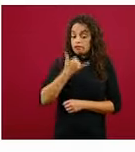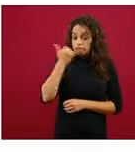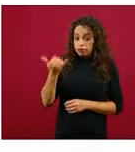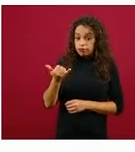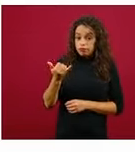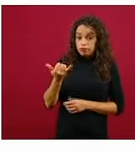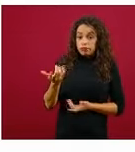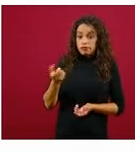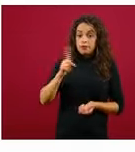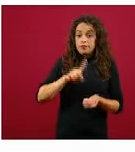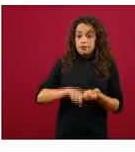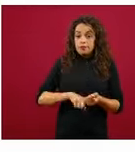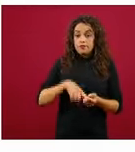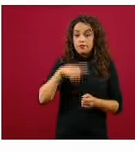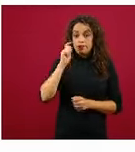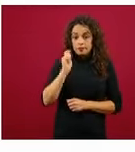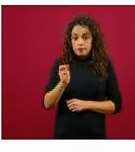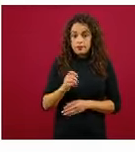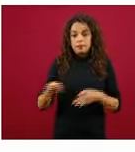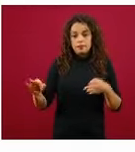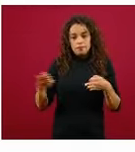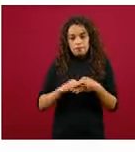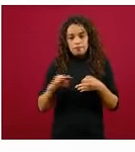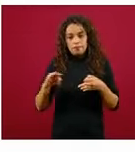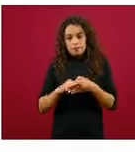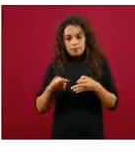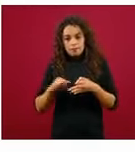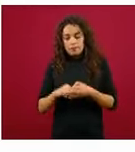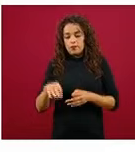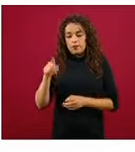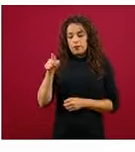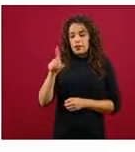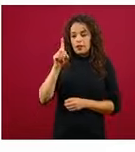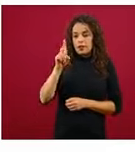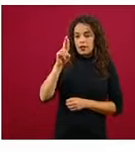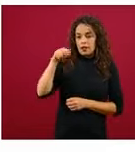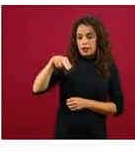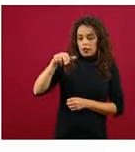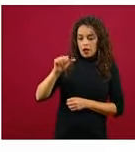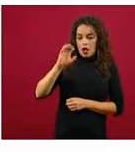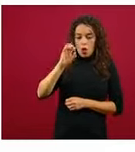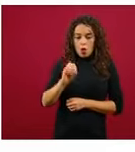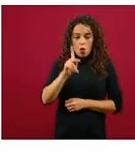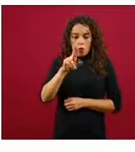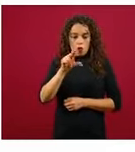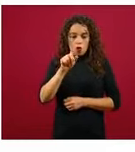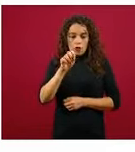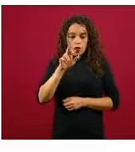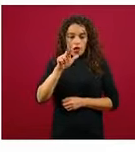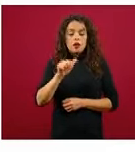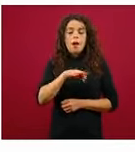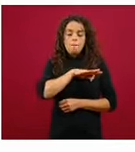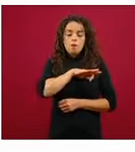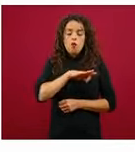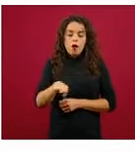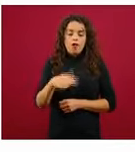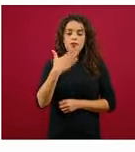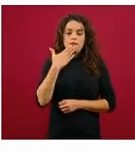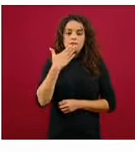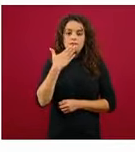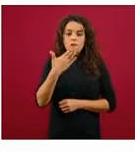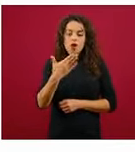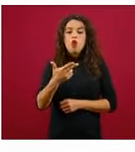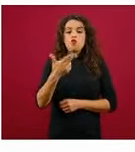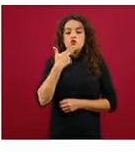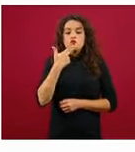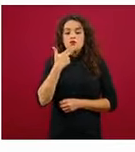por posibilidad de frecuencia, las de RNA, las de proteínas pueden dar un buen resultado. Pero estas son las más